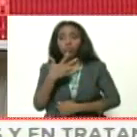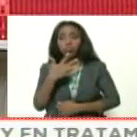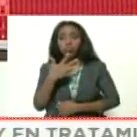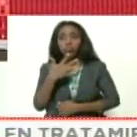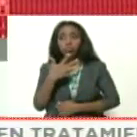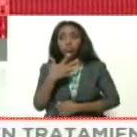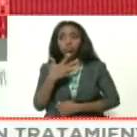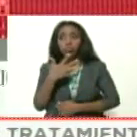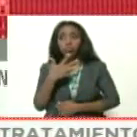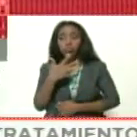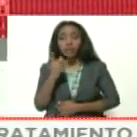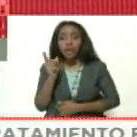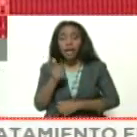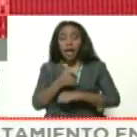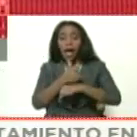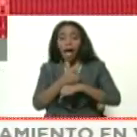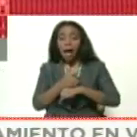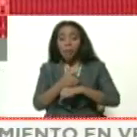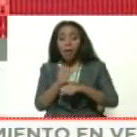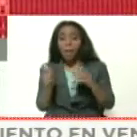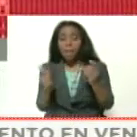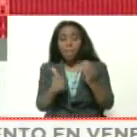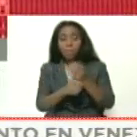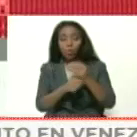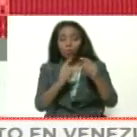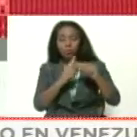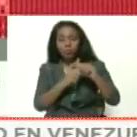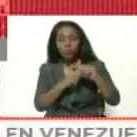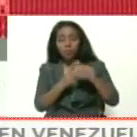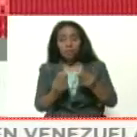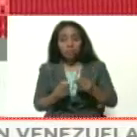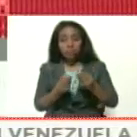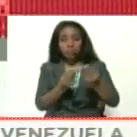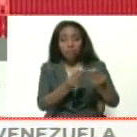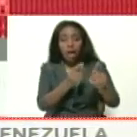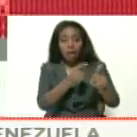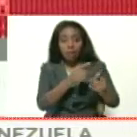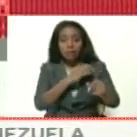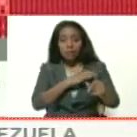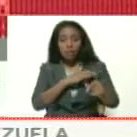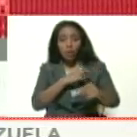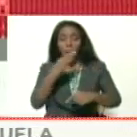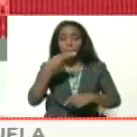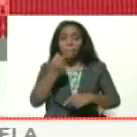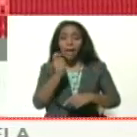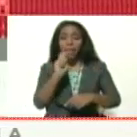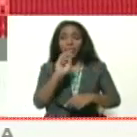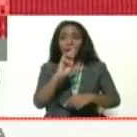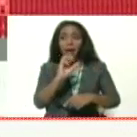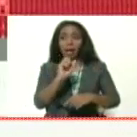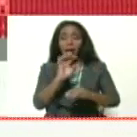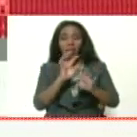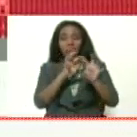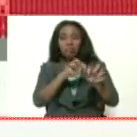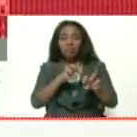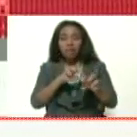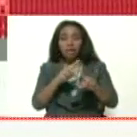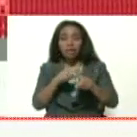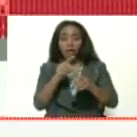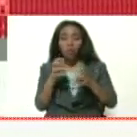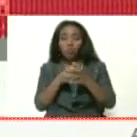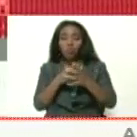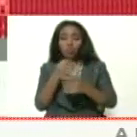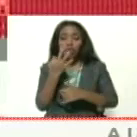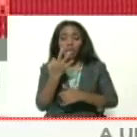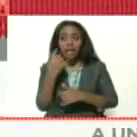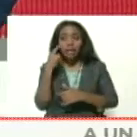que las armas incautadas iban a ser entregadas a este señor Pantera para que junto al grupo 3 podés